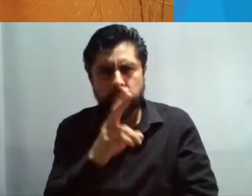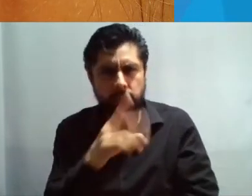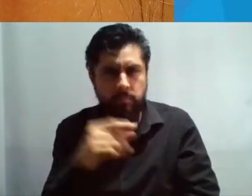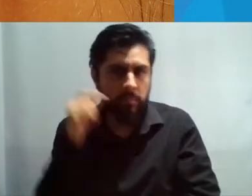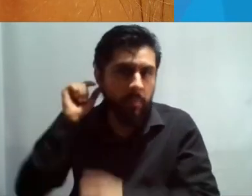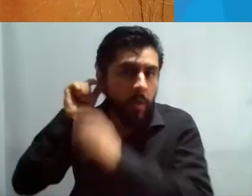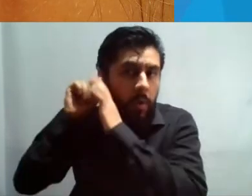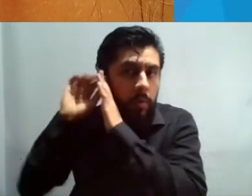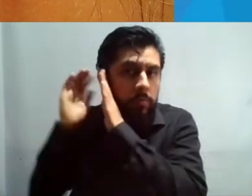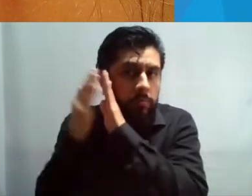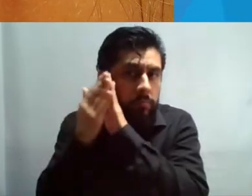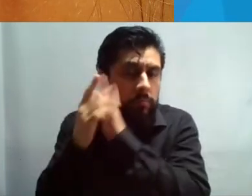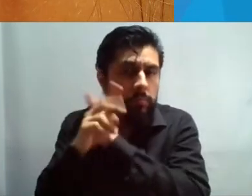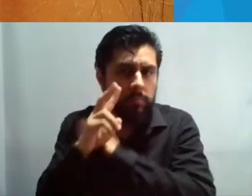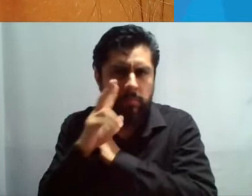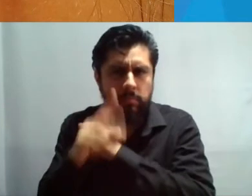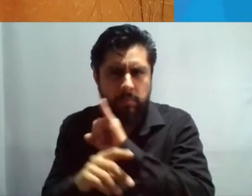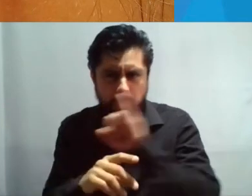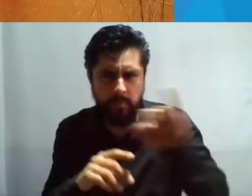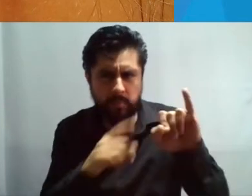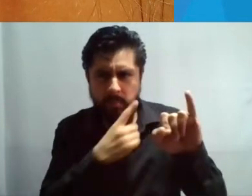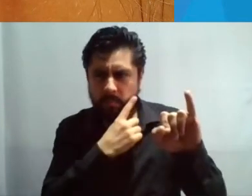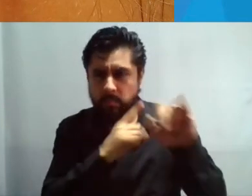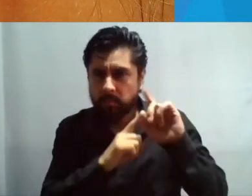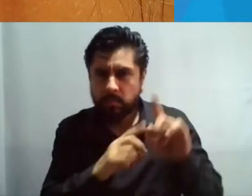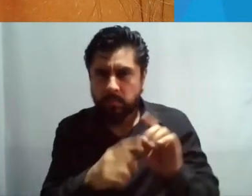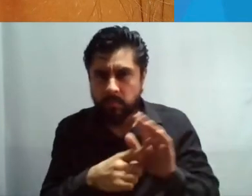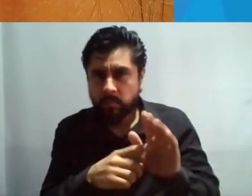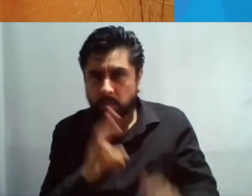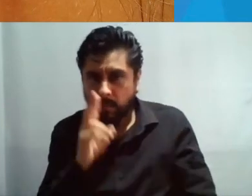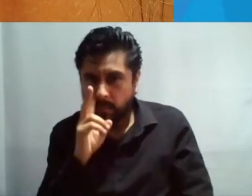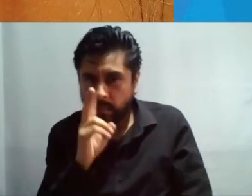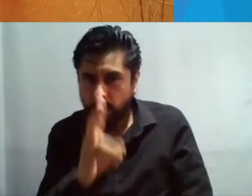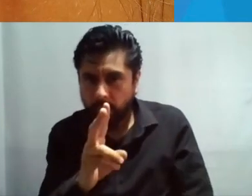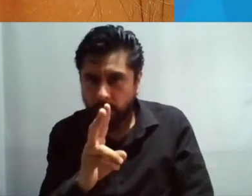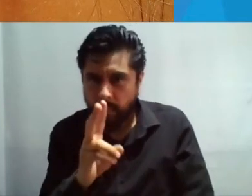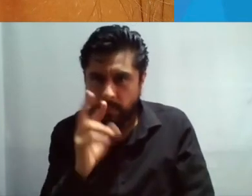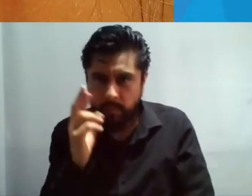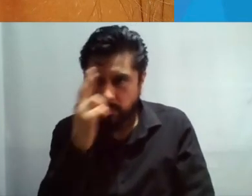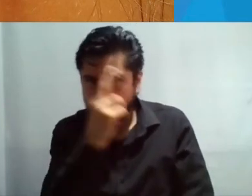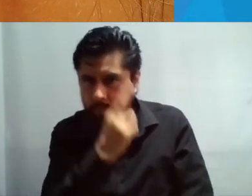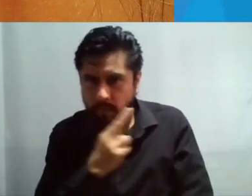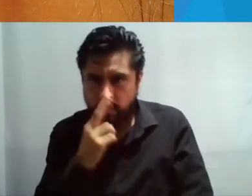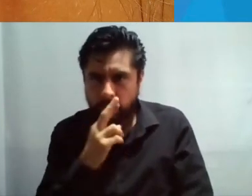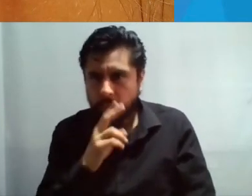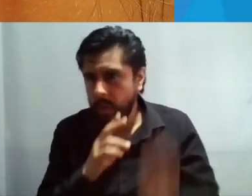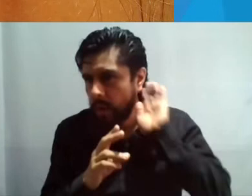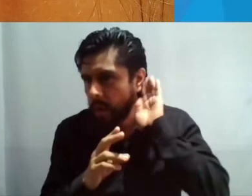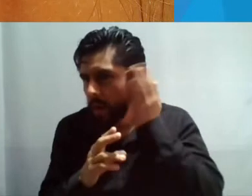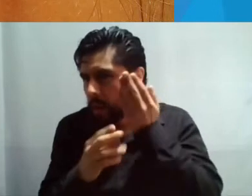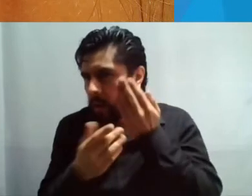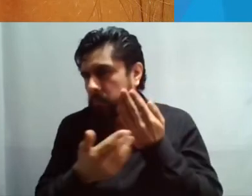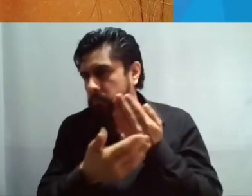oreja izquierda. Yo estoy doblando la oreja hacia el frente para poder ver la región por atrás de la misma. Vemos